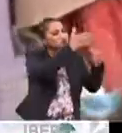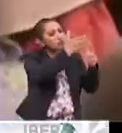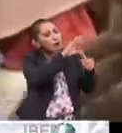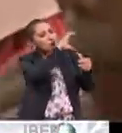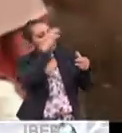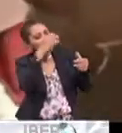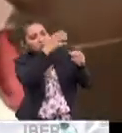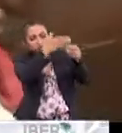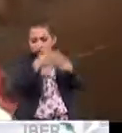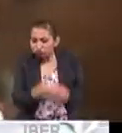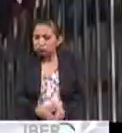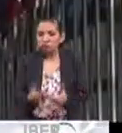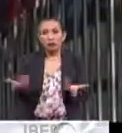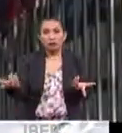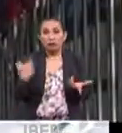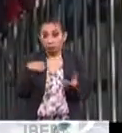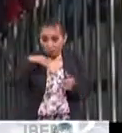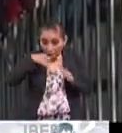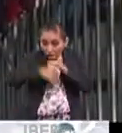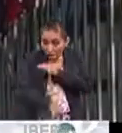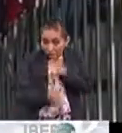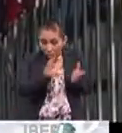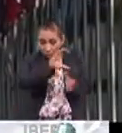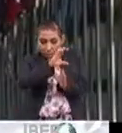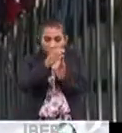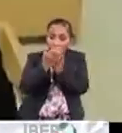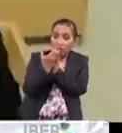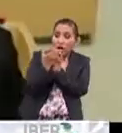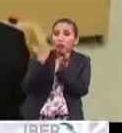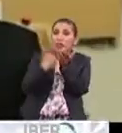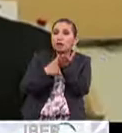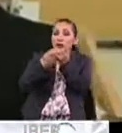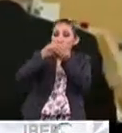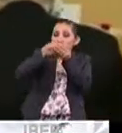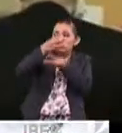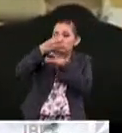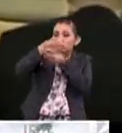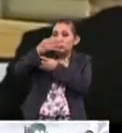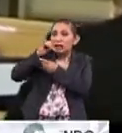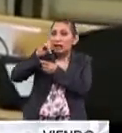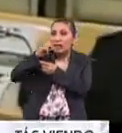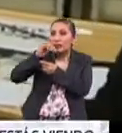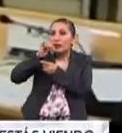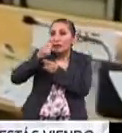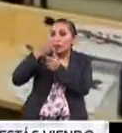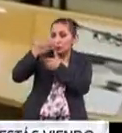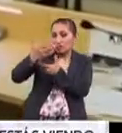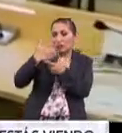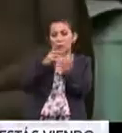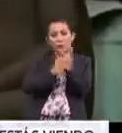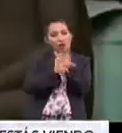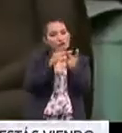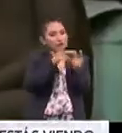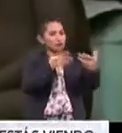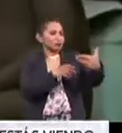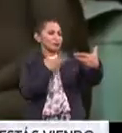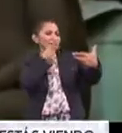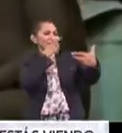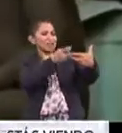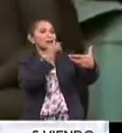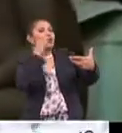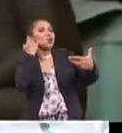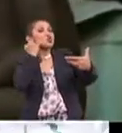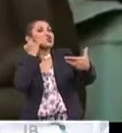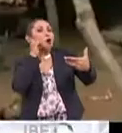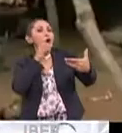una fotografía y no nos metemos a revisar cuáles son los ingredientes, ¿no? Pensamos que un producto que ostente, dice